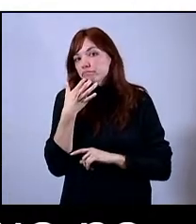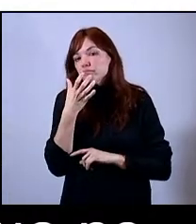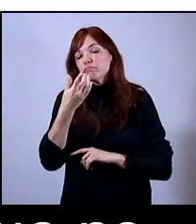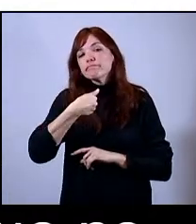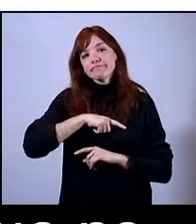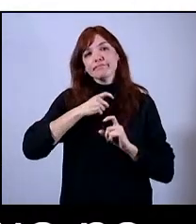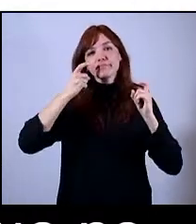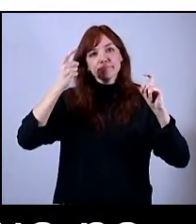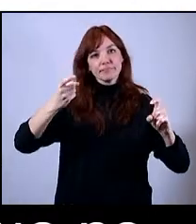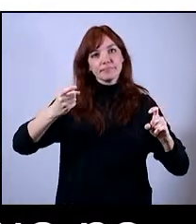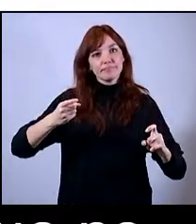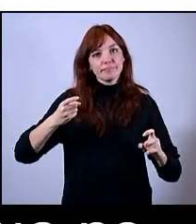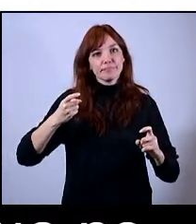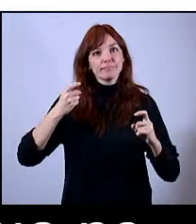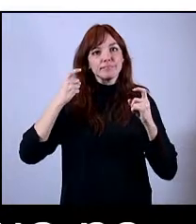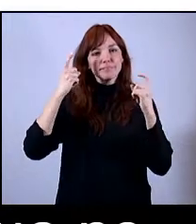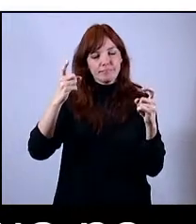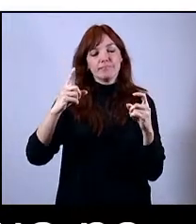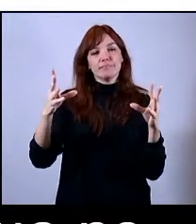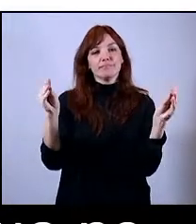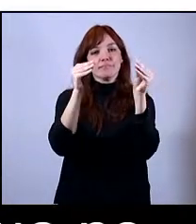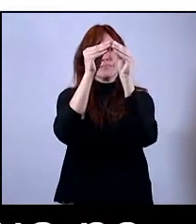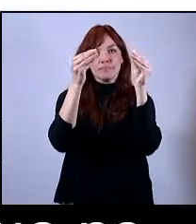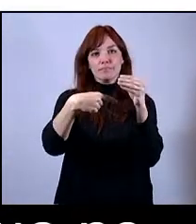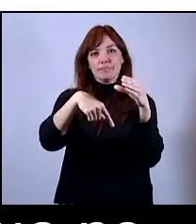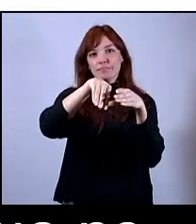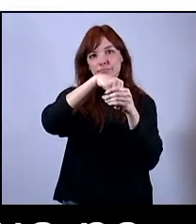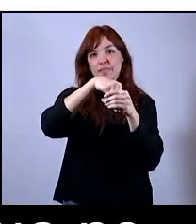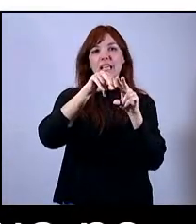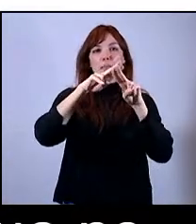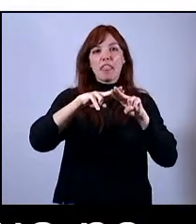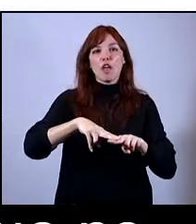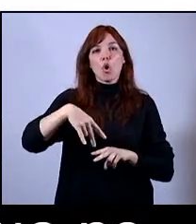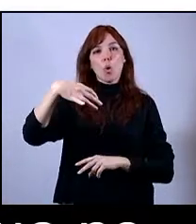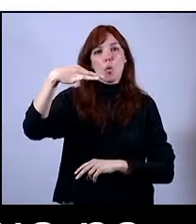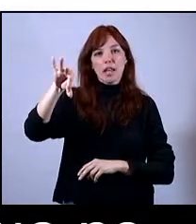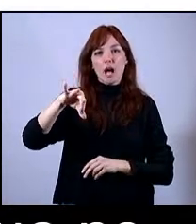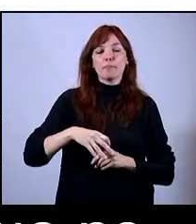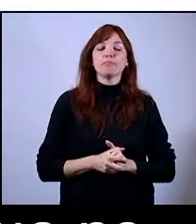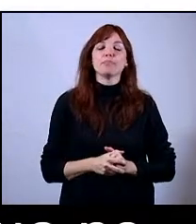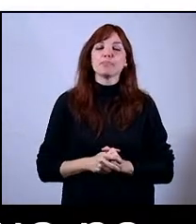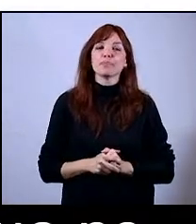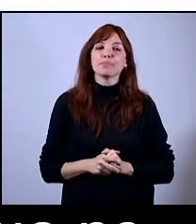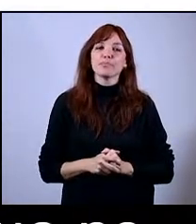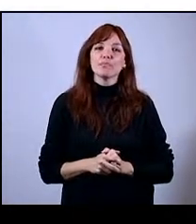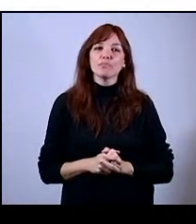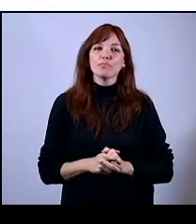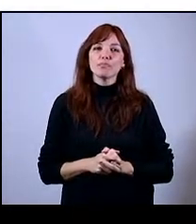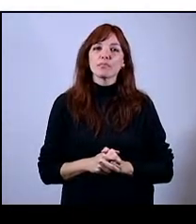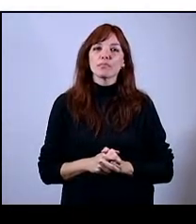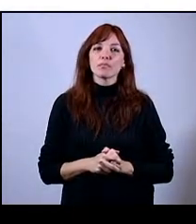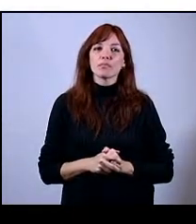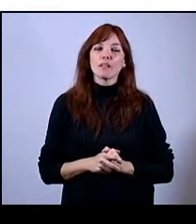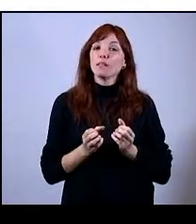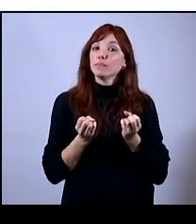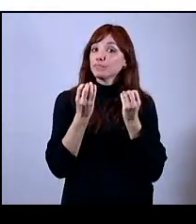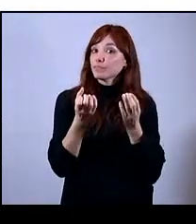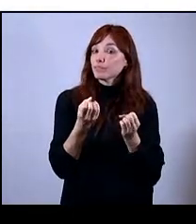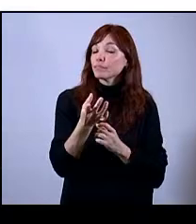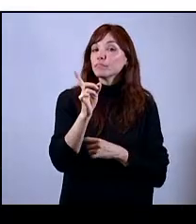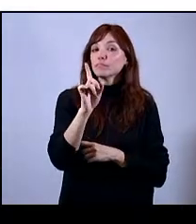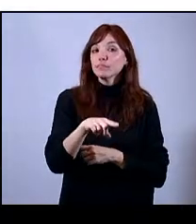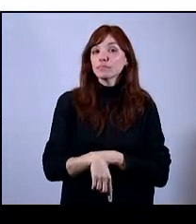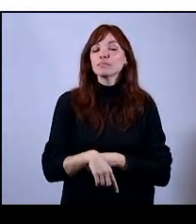en esa inspección única. Les comento que le trasladamos en